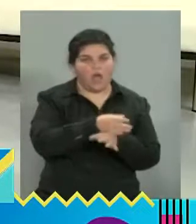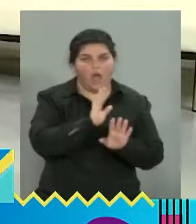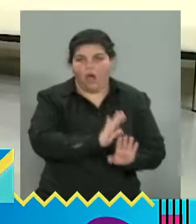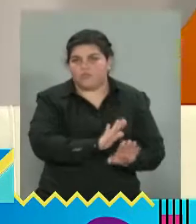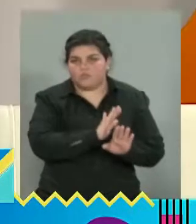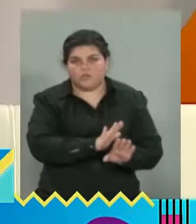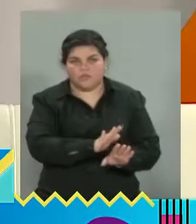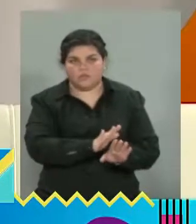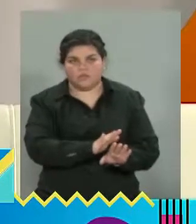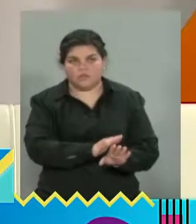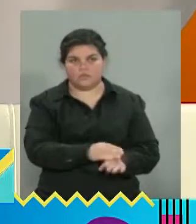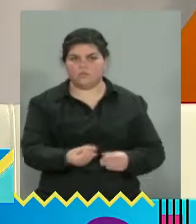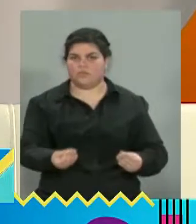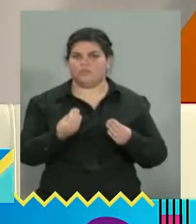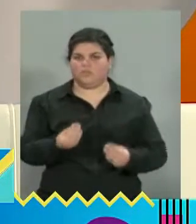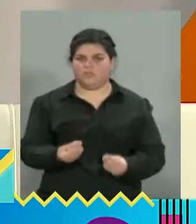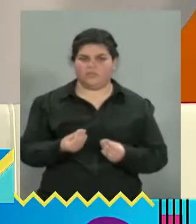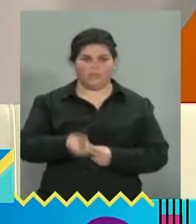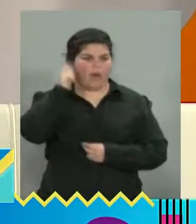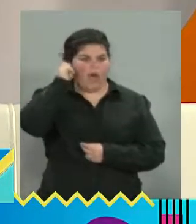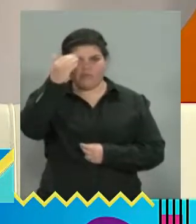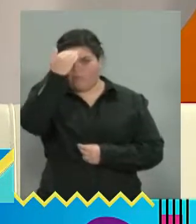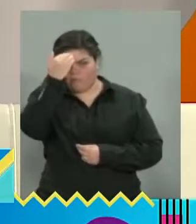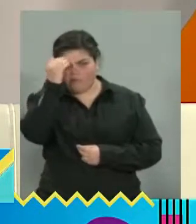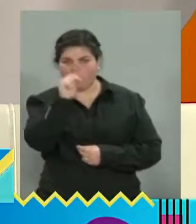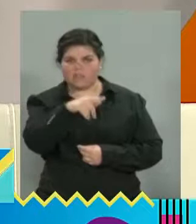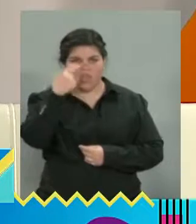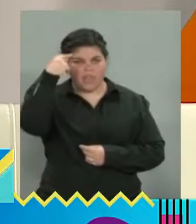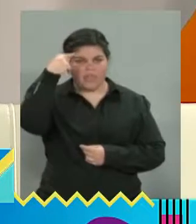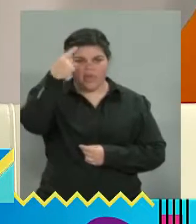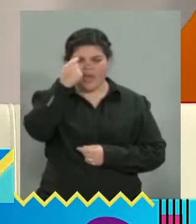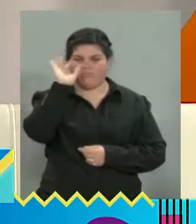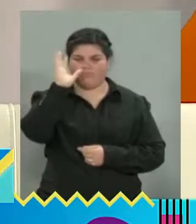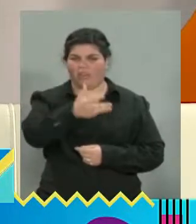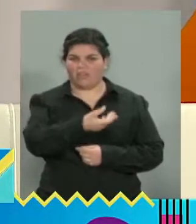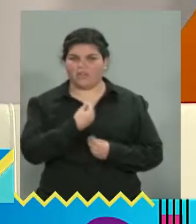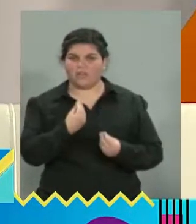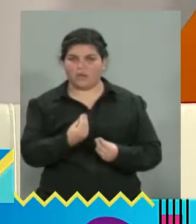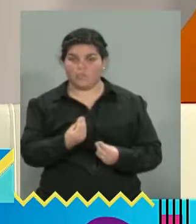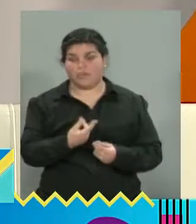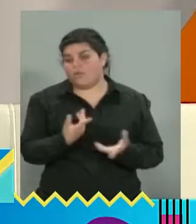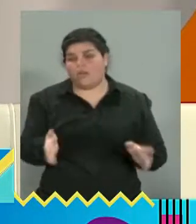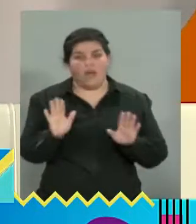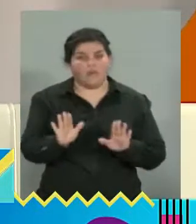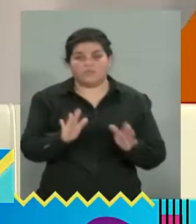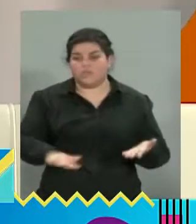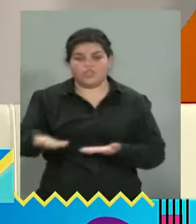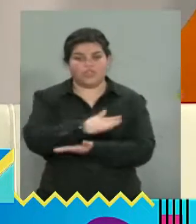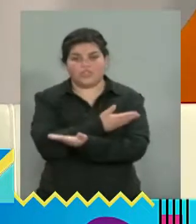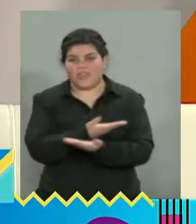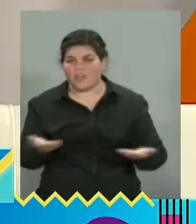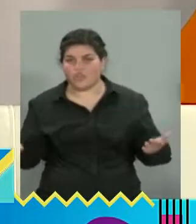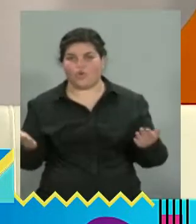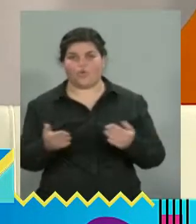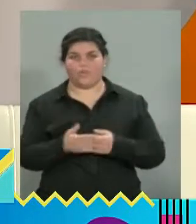tal vez vamos a decir, ¿cómo podés tener 15 años y tener estas ideas Bueno, porque esto es transversal a la sociedad, digamos. No me